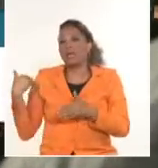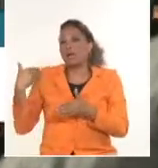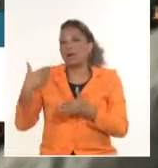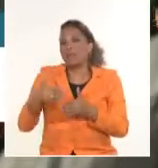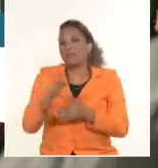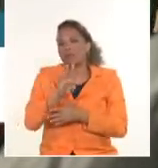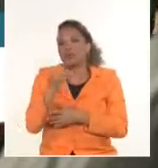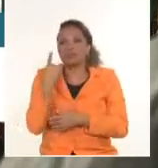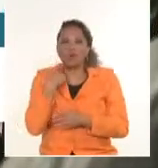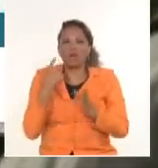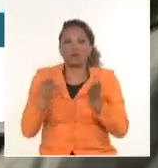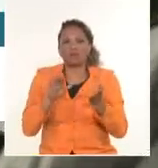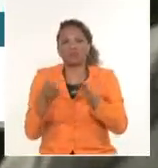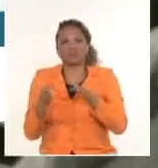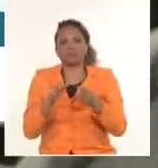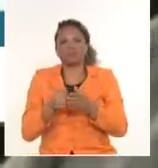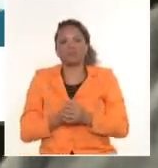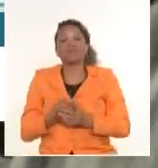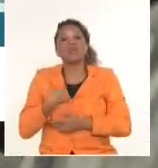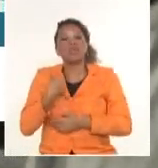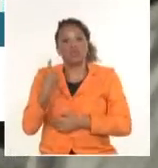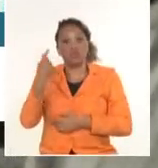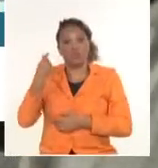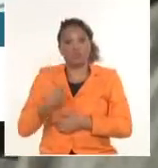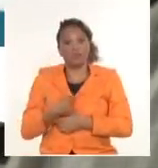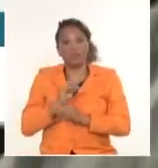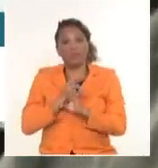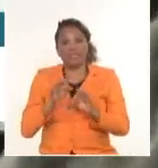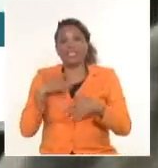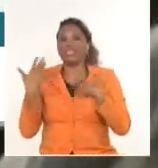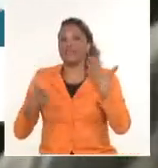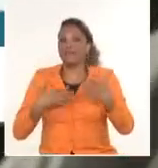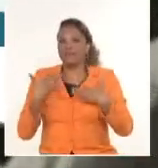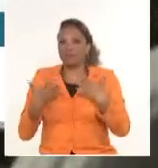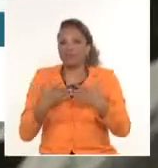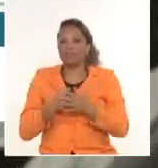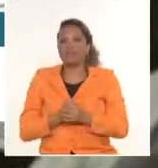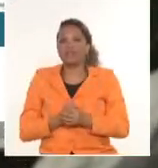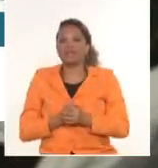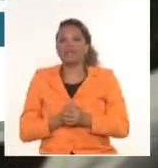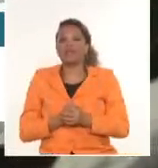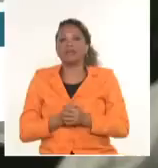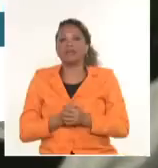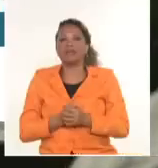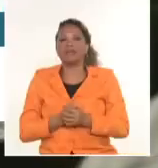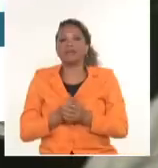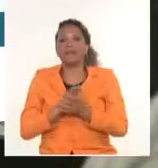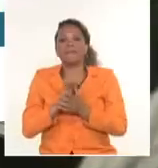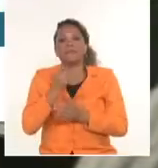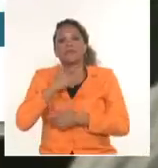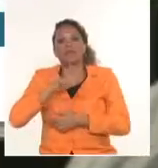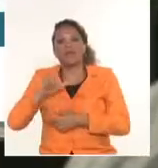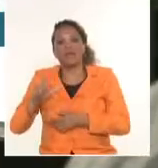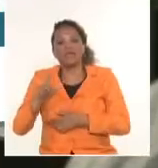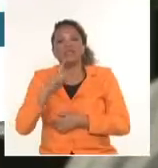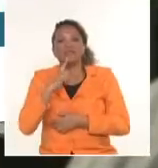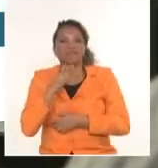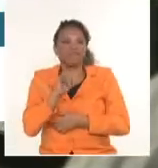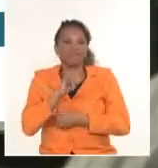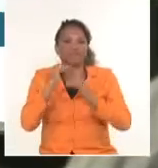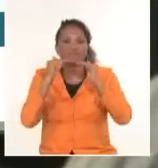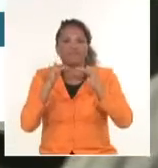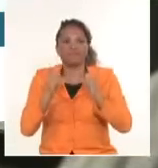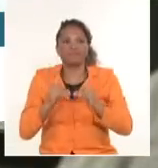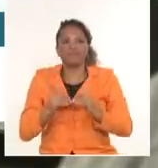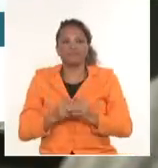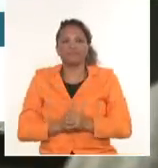Mira, particularmente disfruté muchísimo el triunfo de Mijaín y también el de Islandia, estas 2 medallas de oro que por supuesto ubican mejor a Cuba en el medallero. Pero creo que